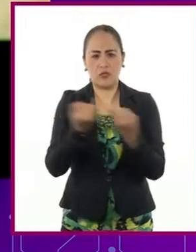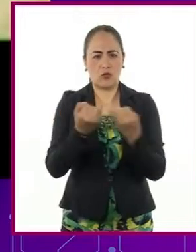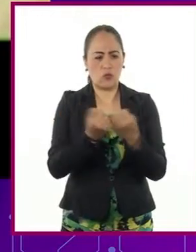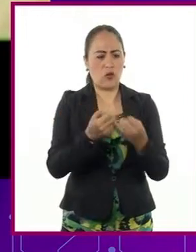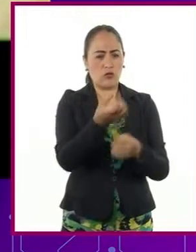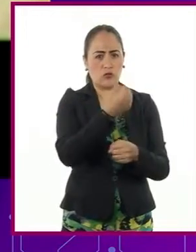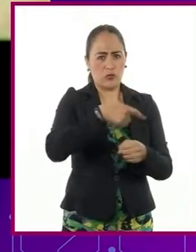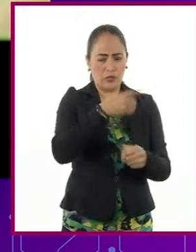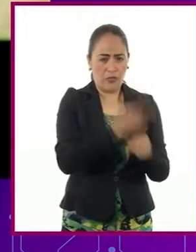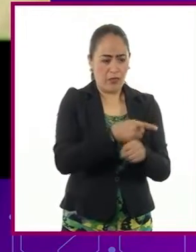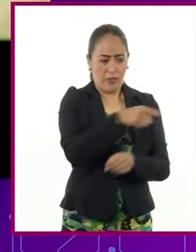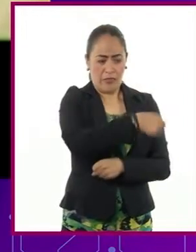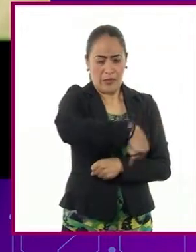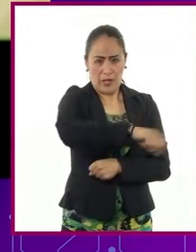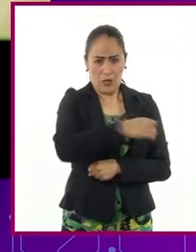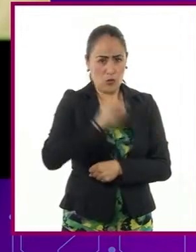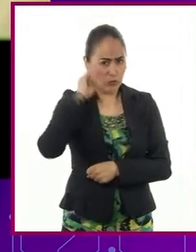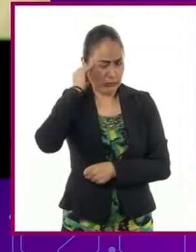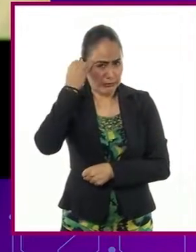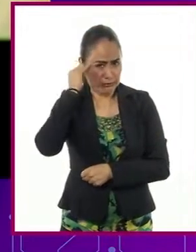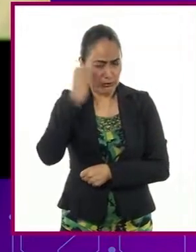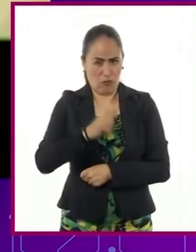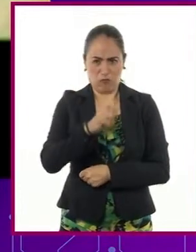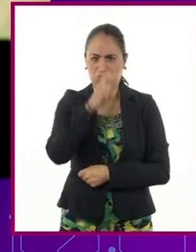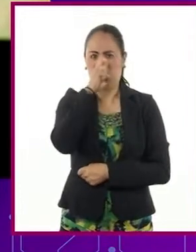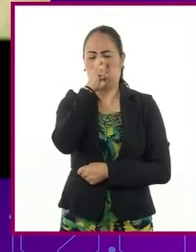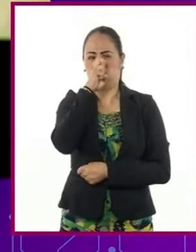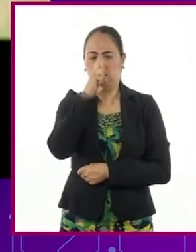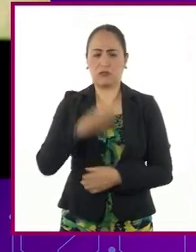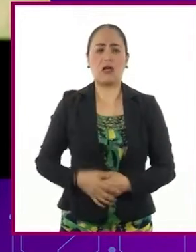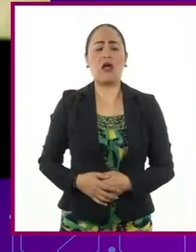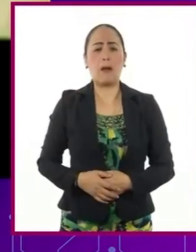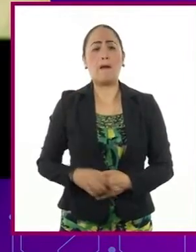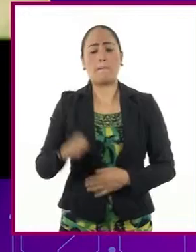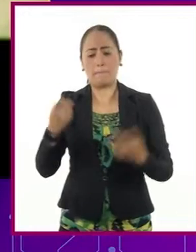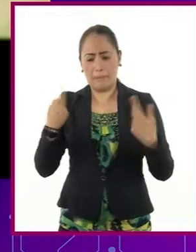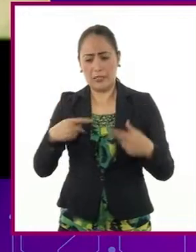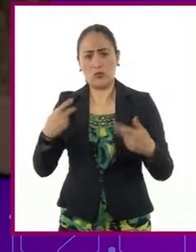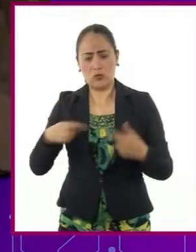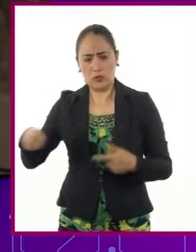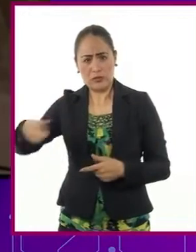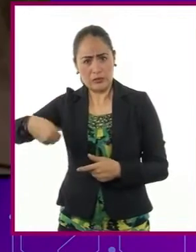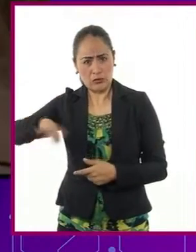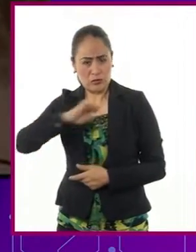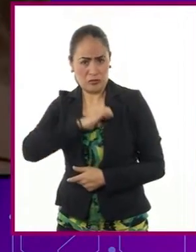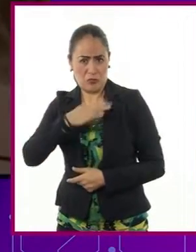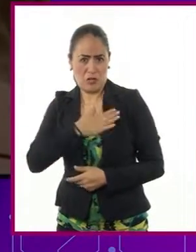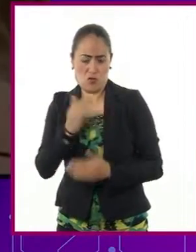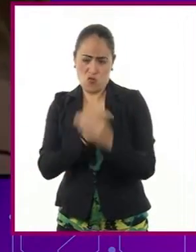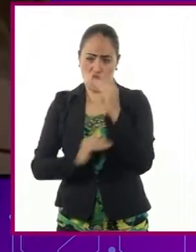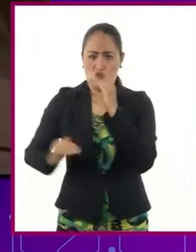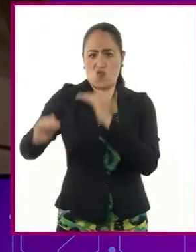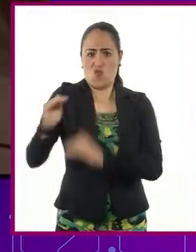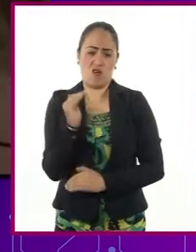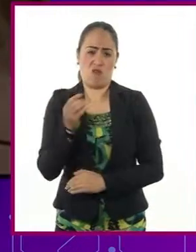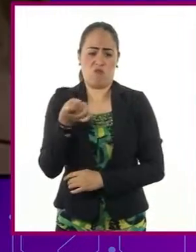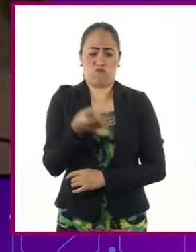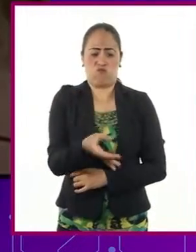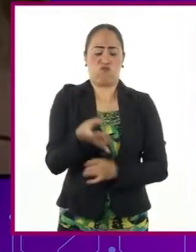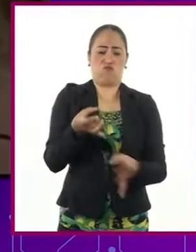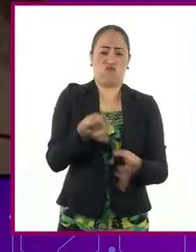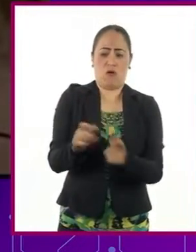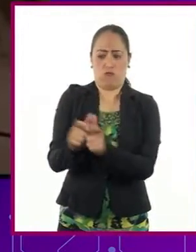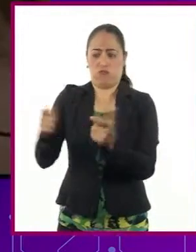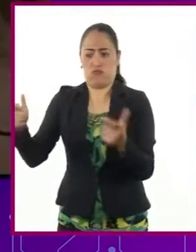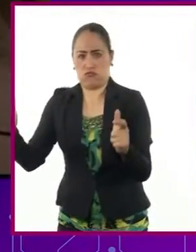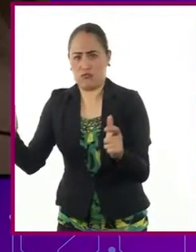que es mayoritaria. Siempre hay que recordar que fueron muy pocos los españoles conquistadores. Eso ya lo habíamos dicho en otro. Que la inmensa cantidad de la